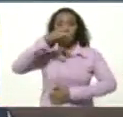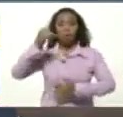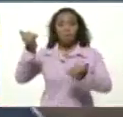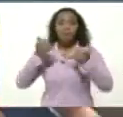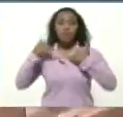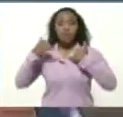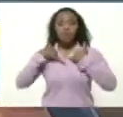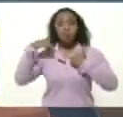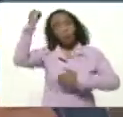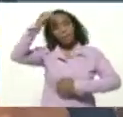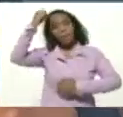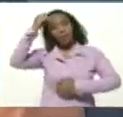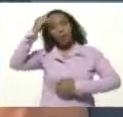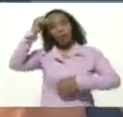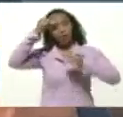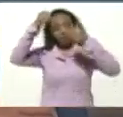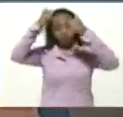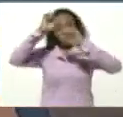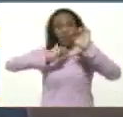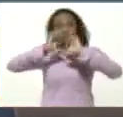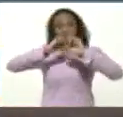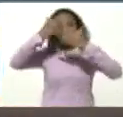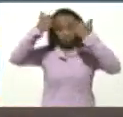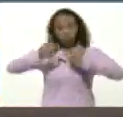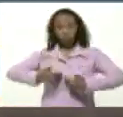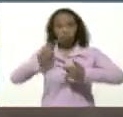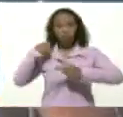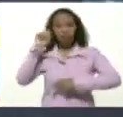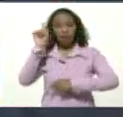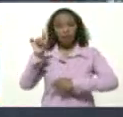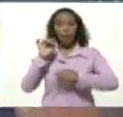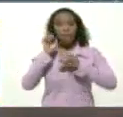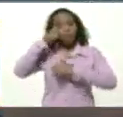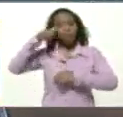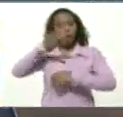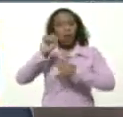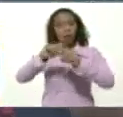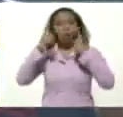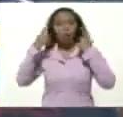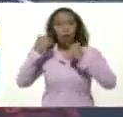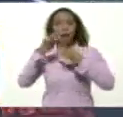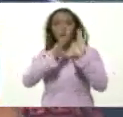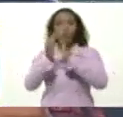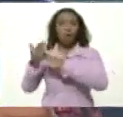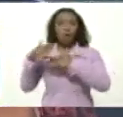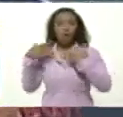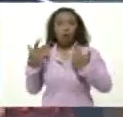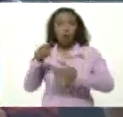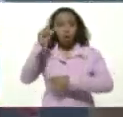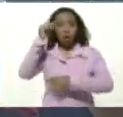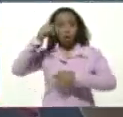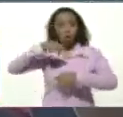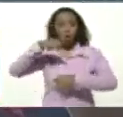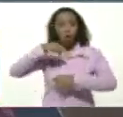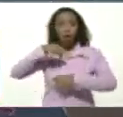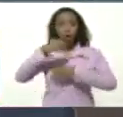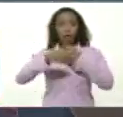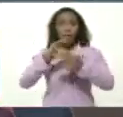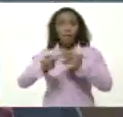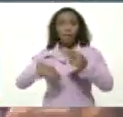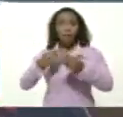autocrítica, que es el espíritu de la revisión. Así que cuente usted con el pueblo de La Guaira, presidente, con las comunas, que un día como hoy, más que